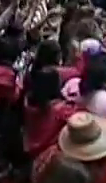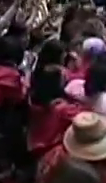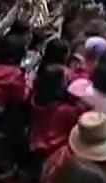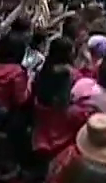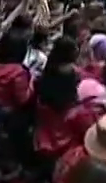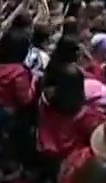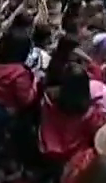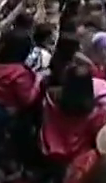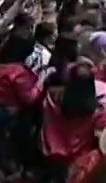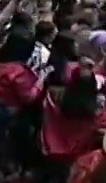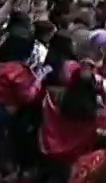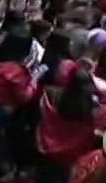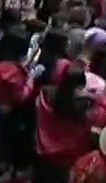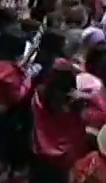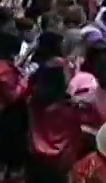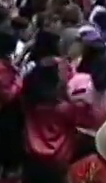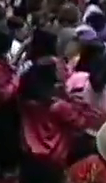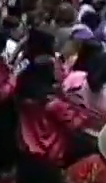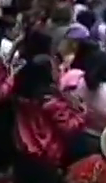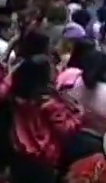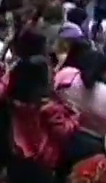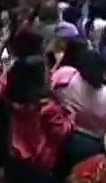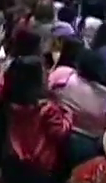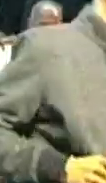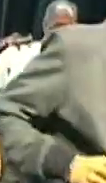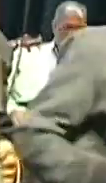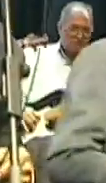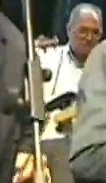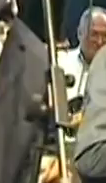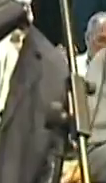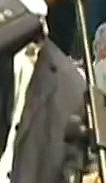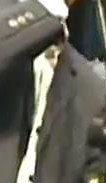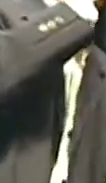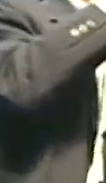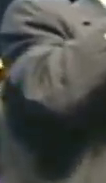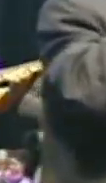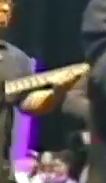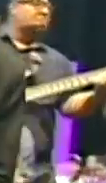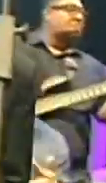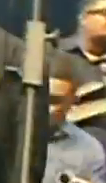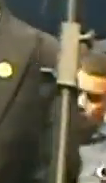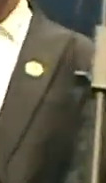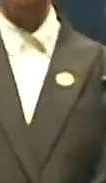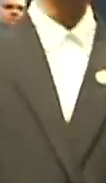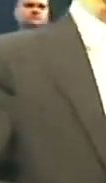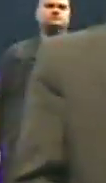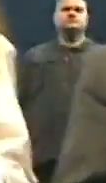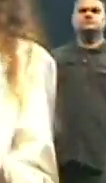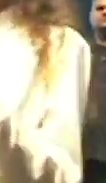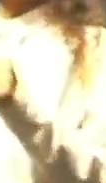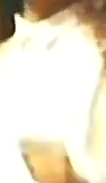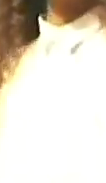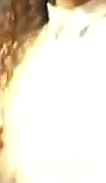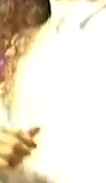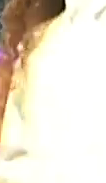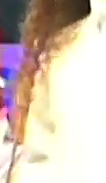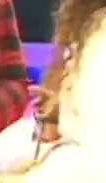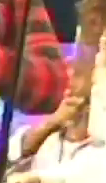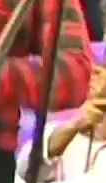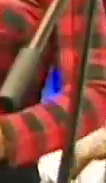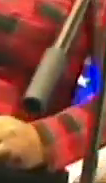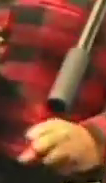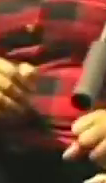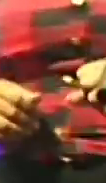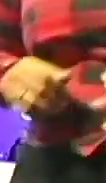ti. Para que lo bailéis a ti con toda tu sabrosura, tu preciosa criatura. Que